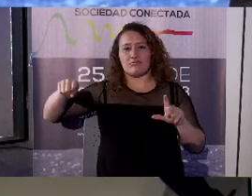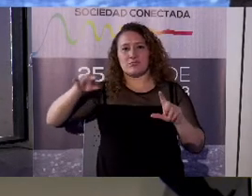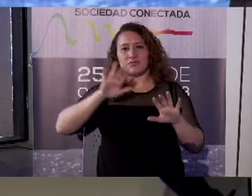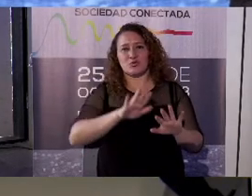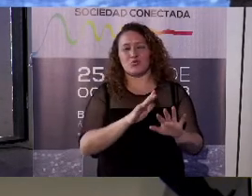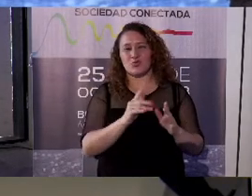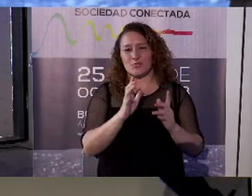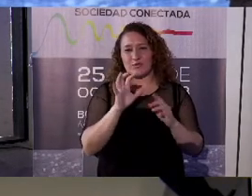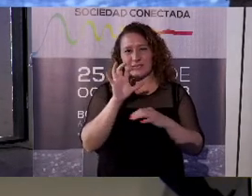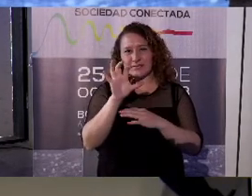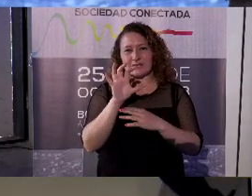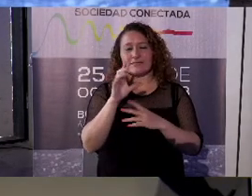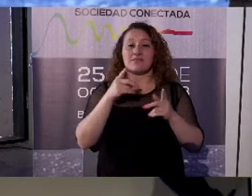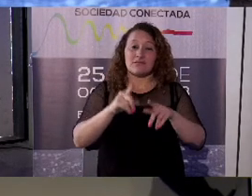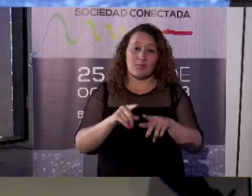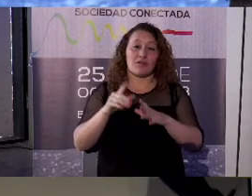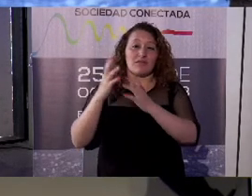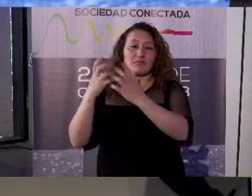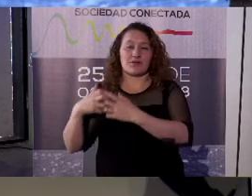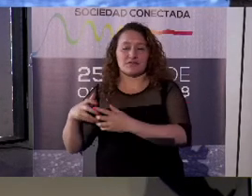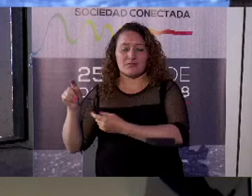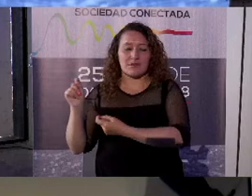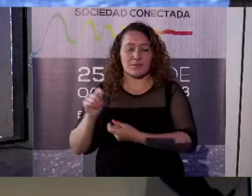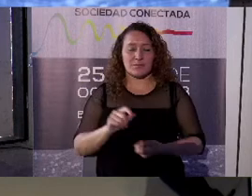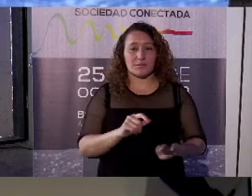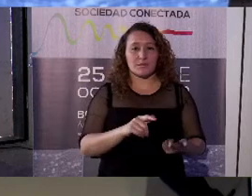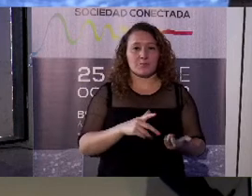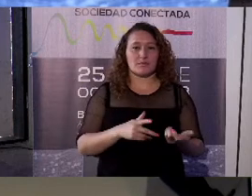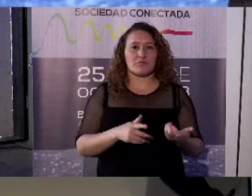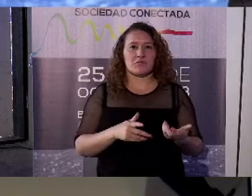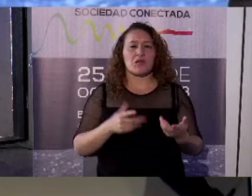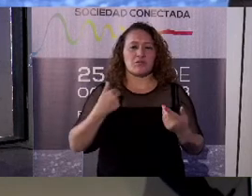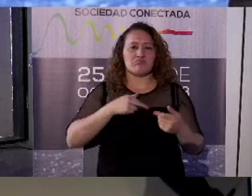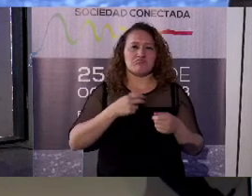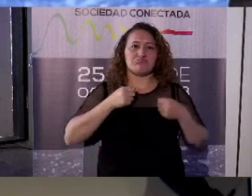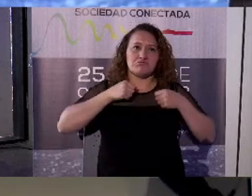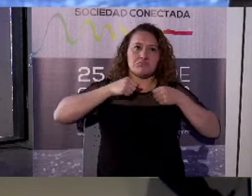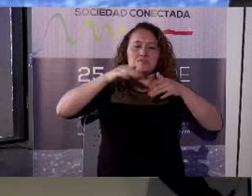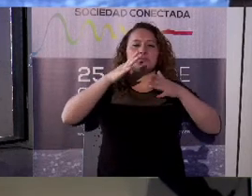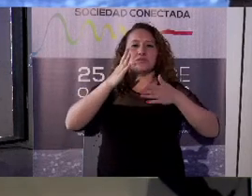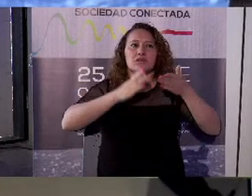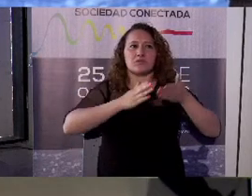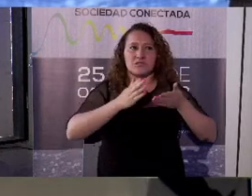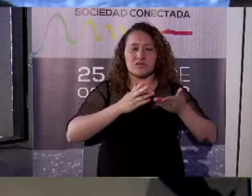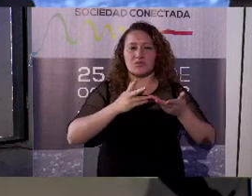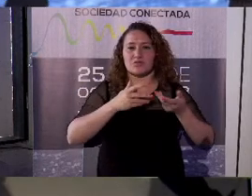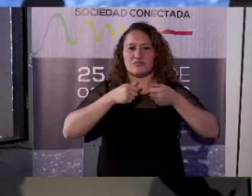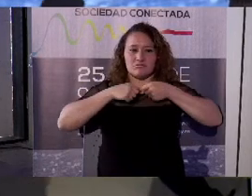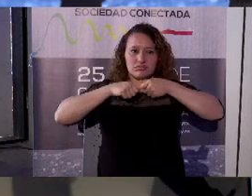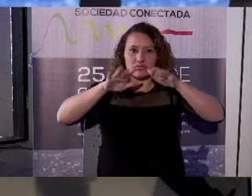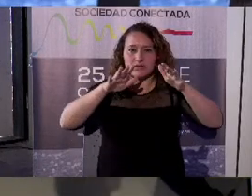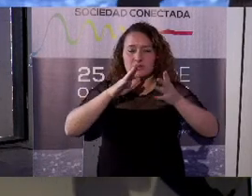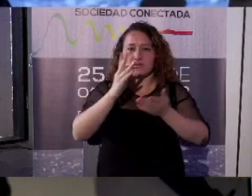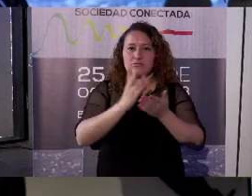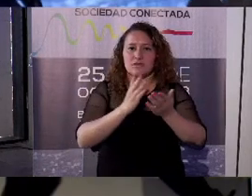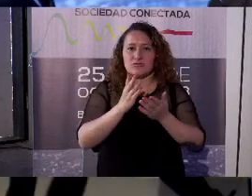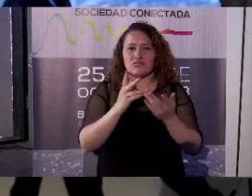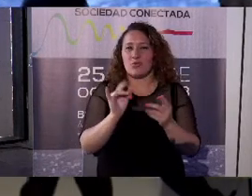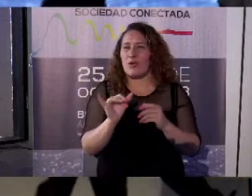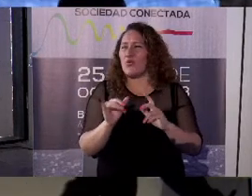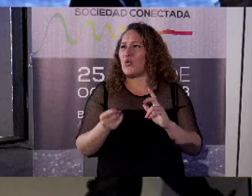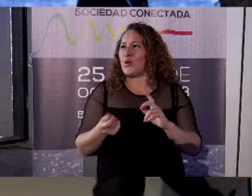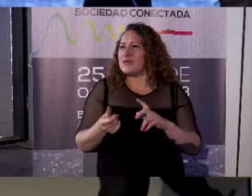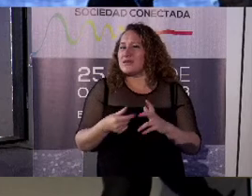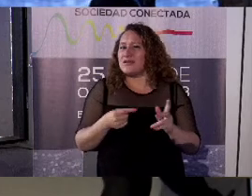empresas entonces este vamos a ir lanzando servicios vamos a ir corriendo esto es una una especie de competencia